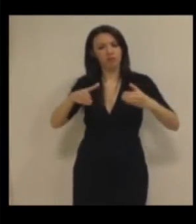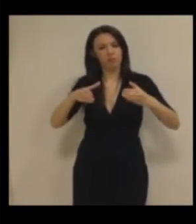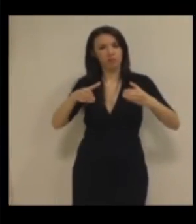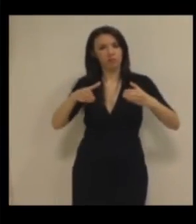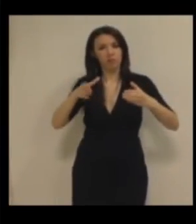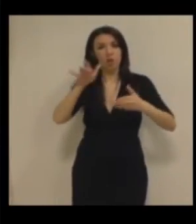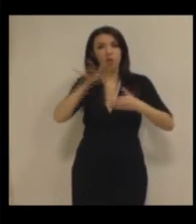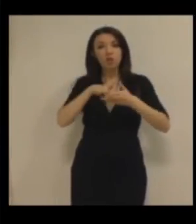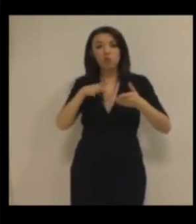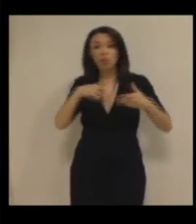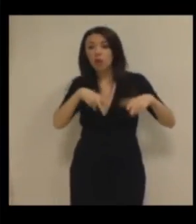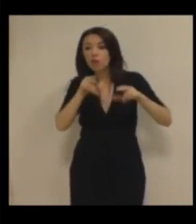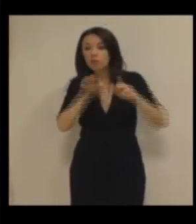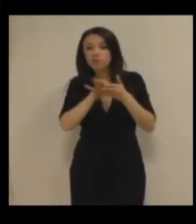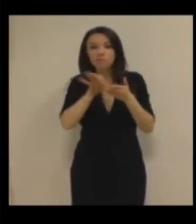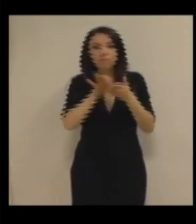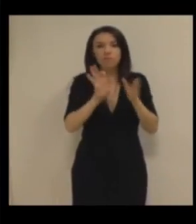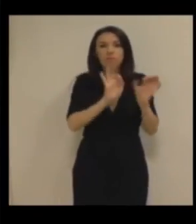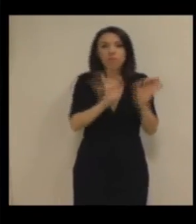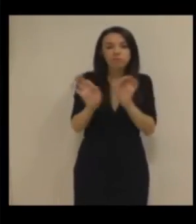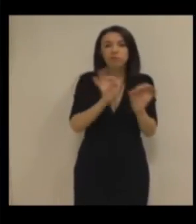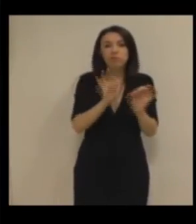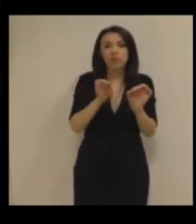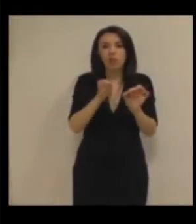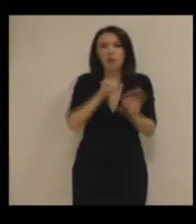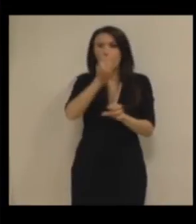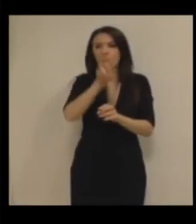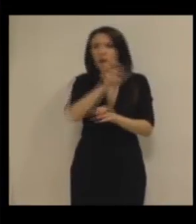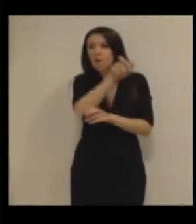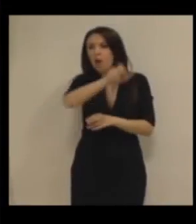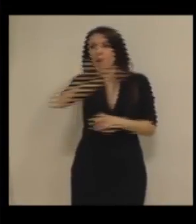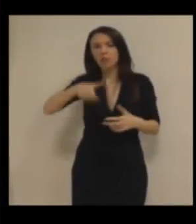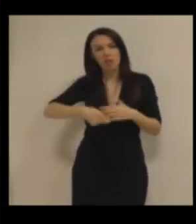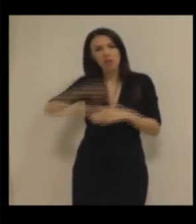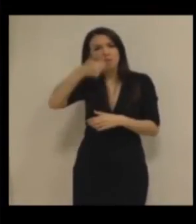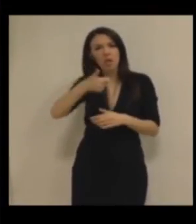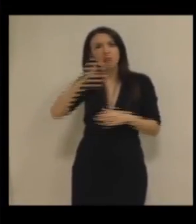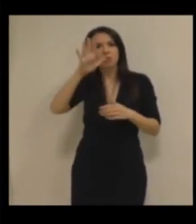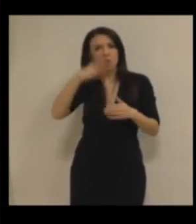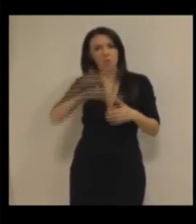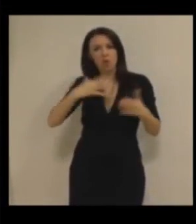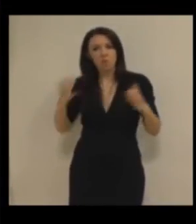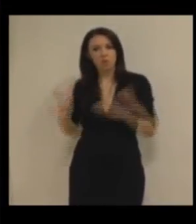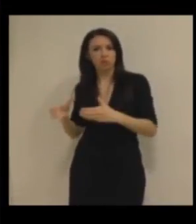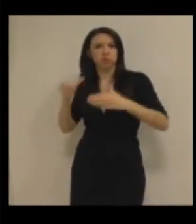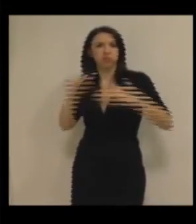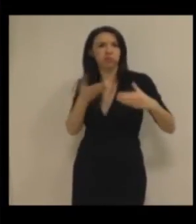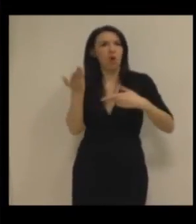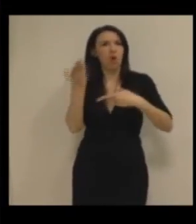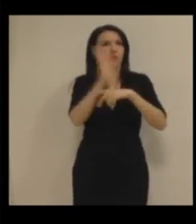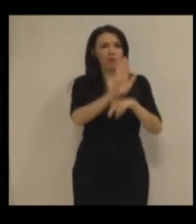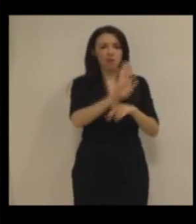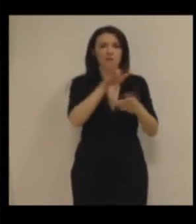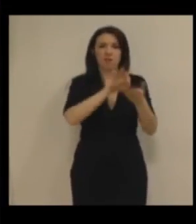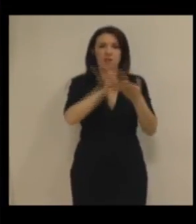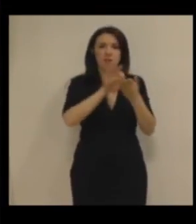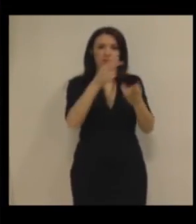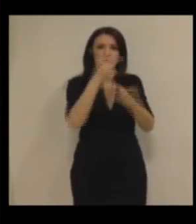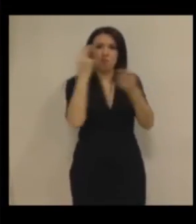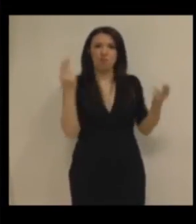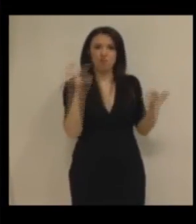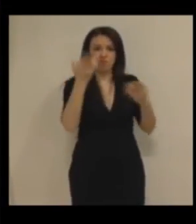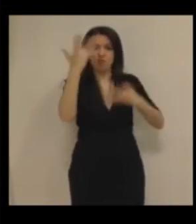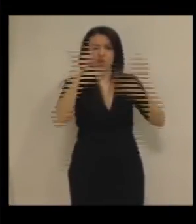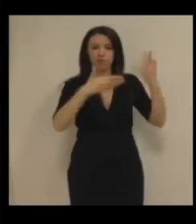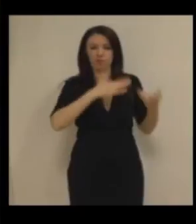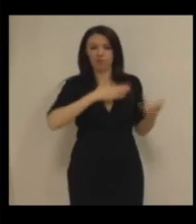vez ultimado el servicio sirva a muchas más personas y además podemos ofrecerlo en bloque, dice, a los servicios públicos, a la